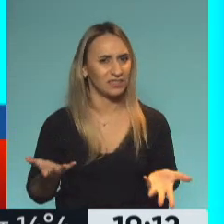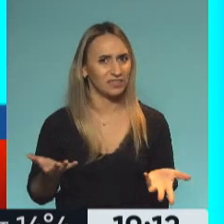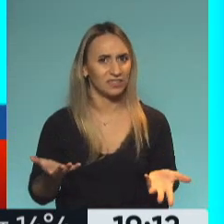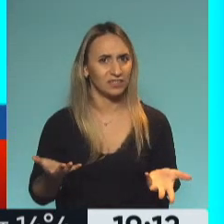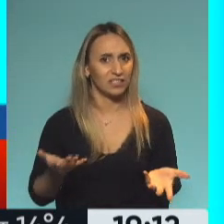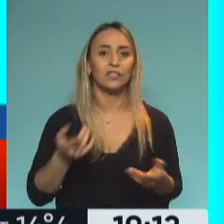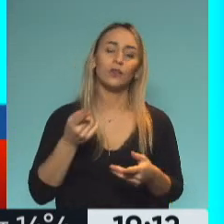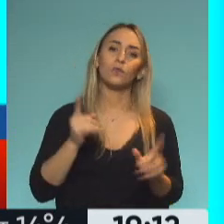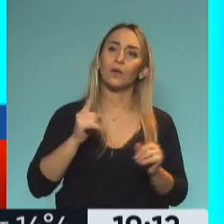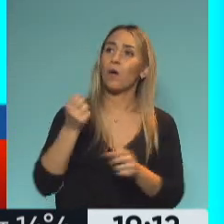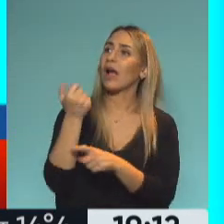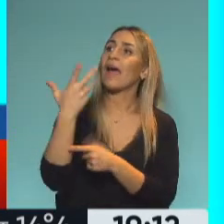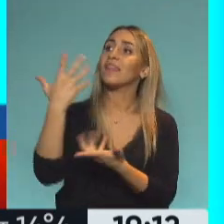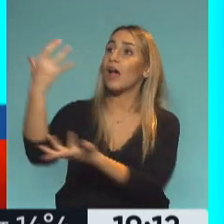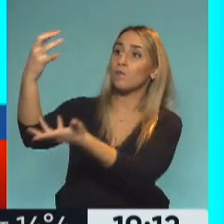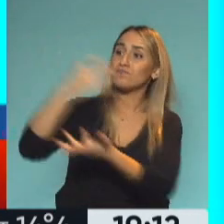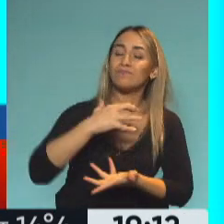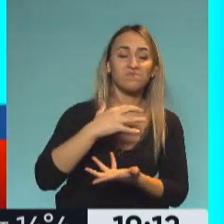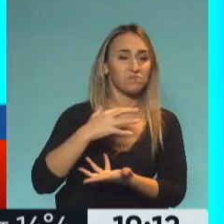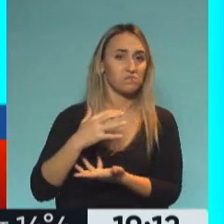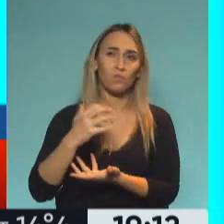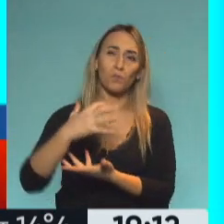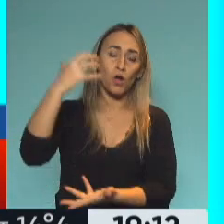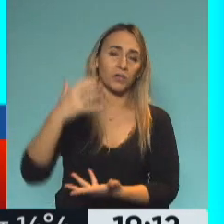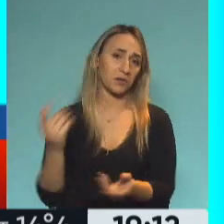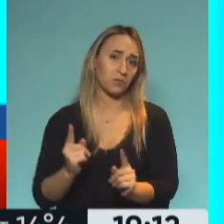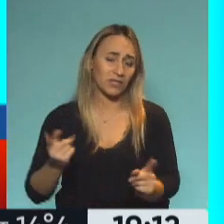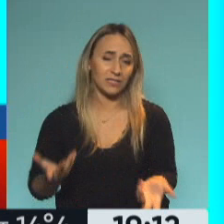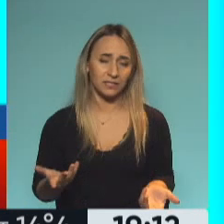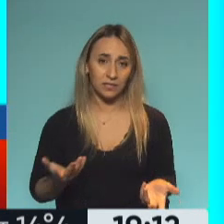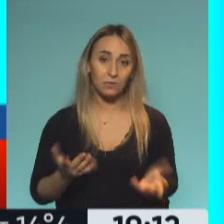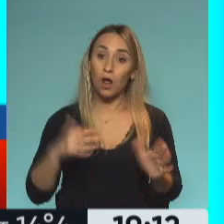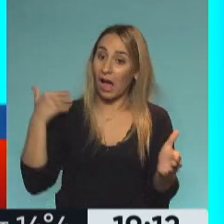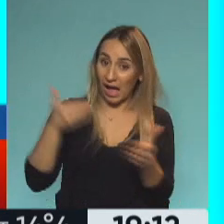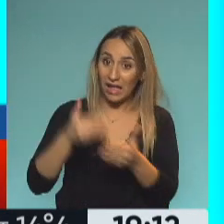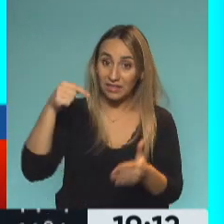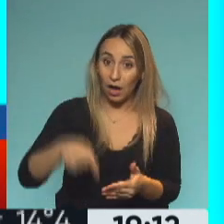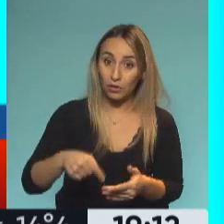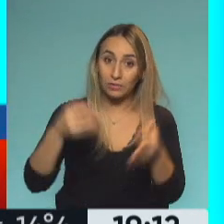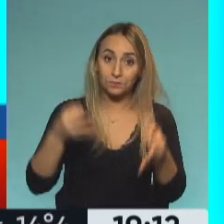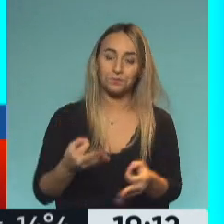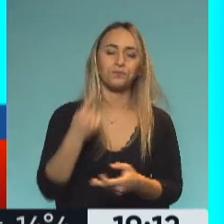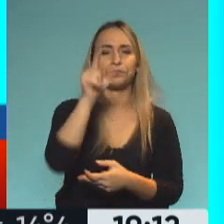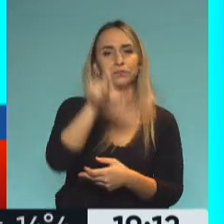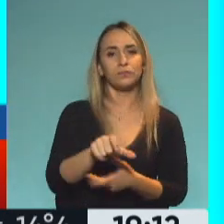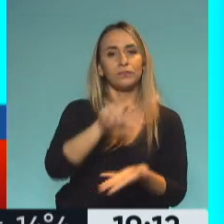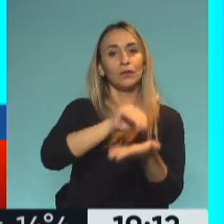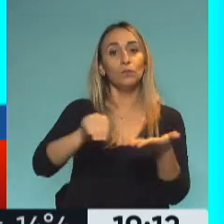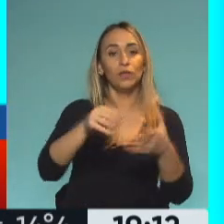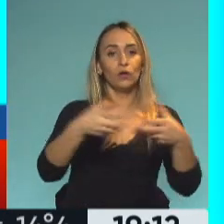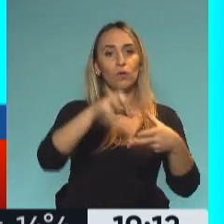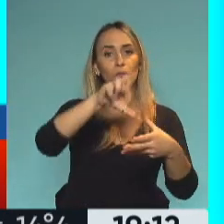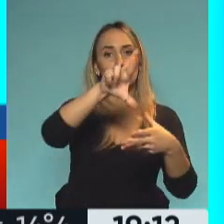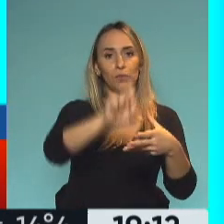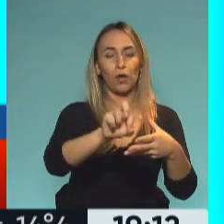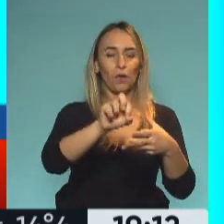vacunas de Pfizer que podían llegar por el mecanismo COVAX, pero así todo esto sigue, como vos decías, Félix, hasta hoy. De hecho, un diputado del PRO, Omar de Marchi, de la provincia